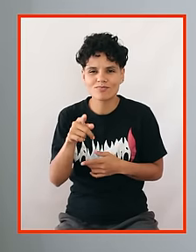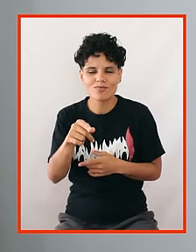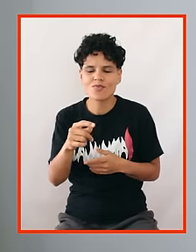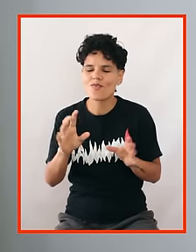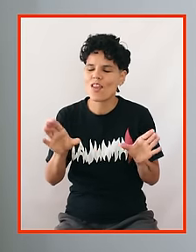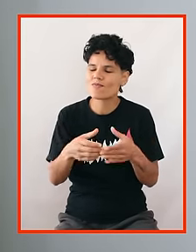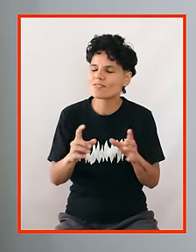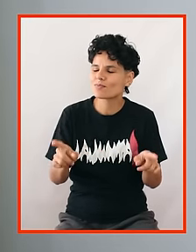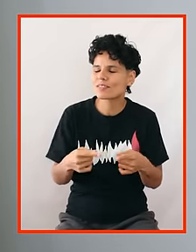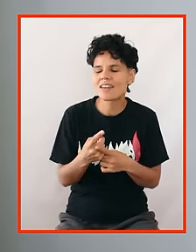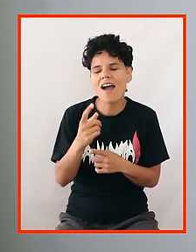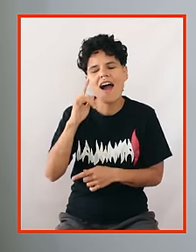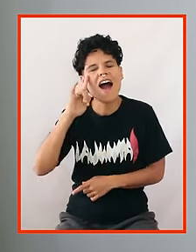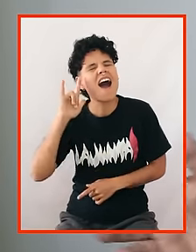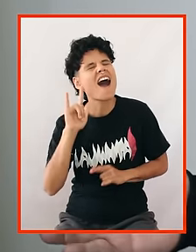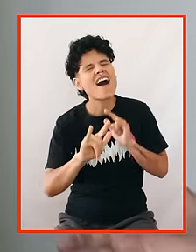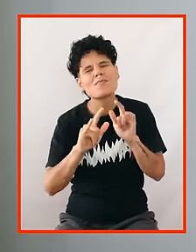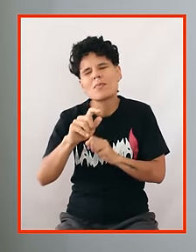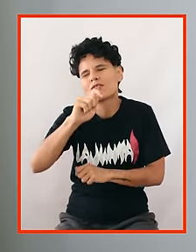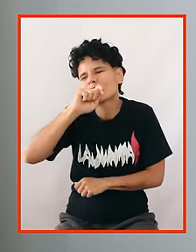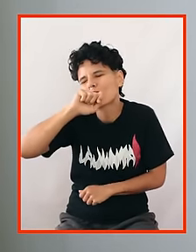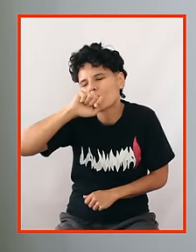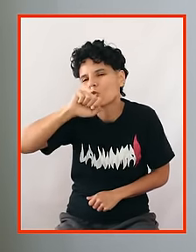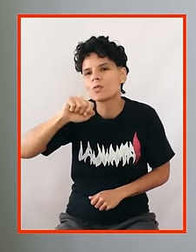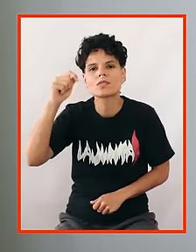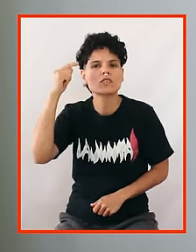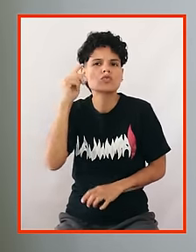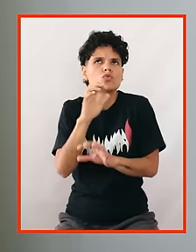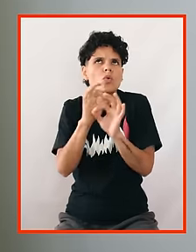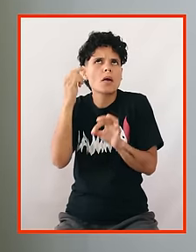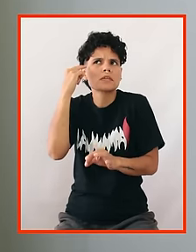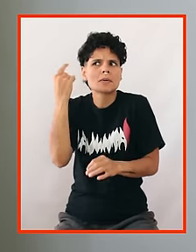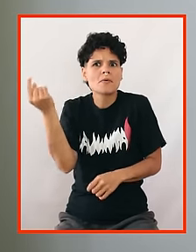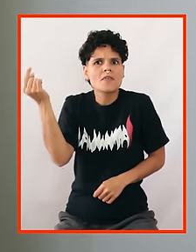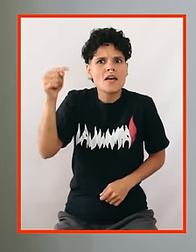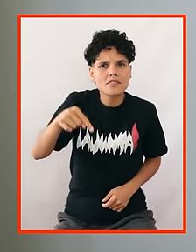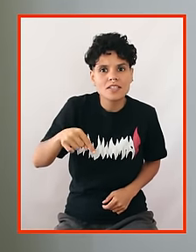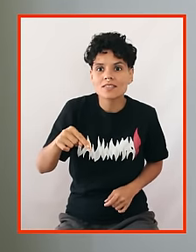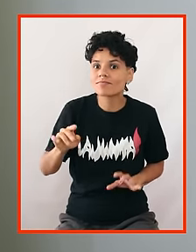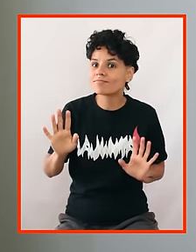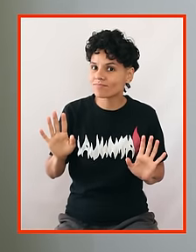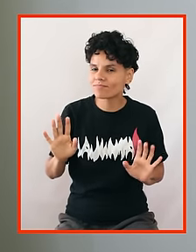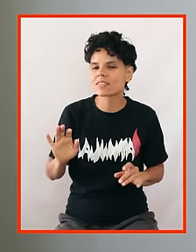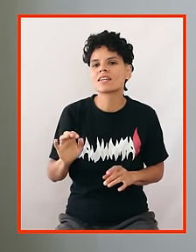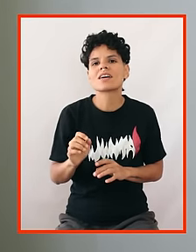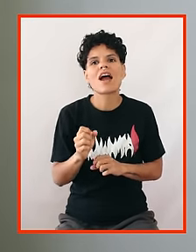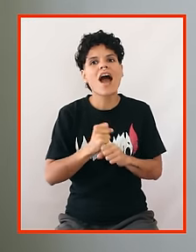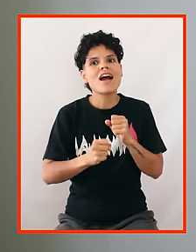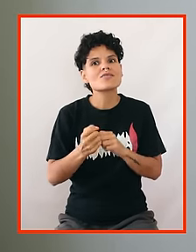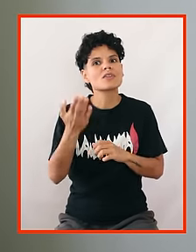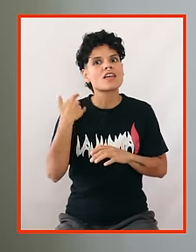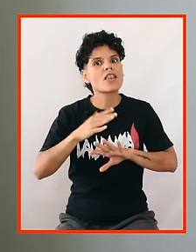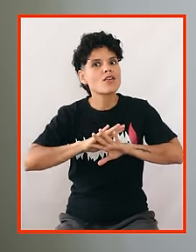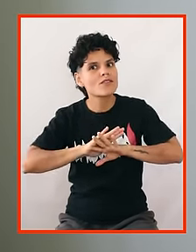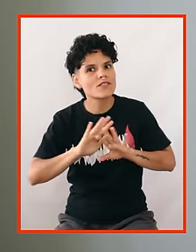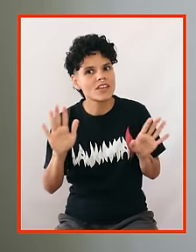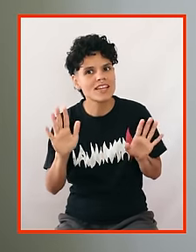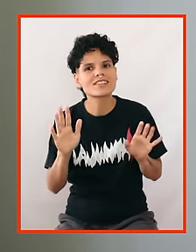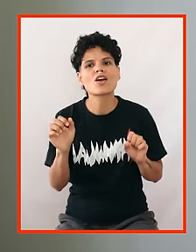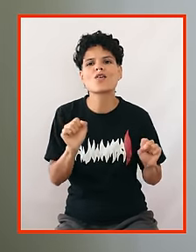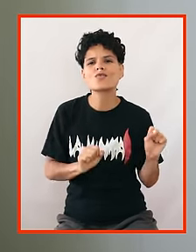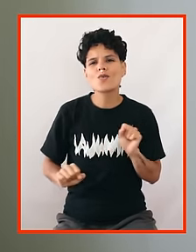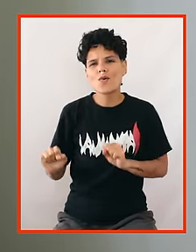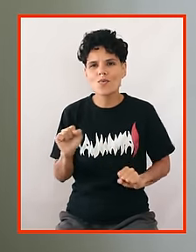que nunca pensamos que podía llegar a nuestra casita. Terminamos el 2023 con la primera banda de cumbia. Empezamos